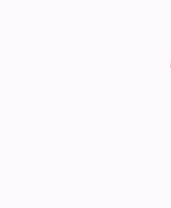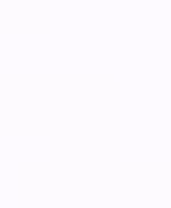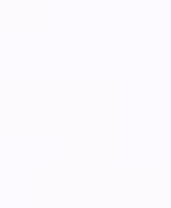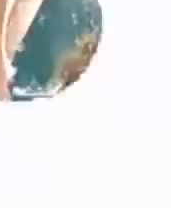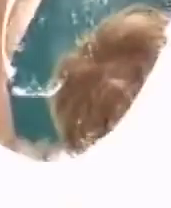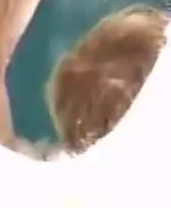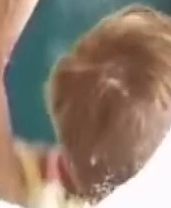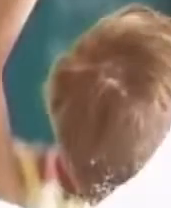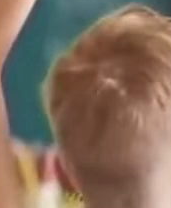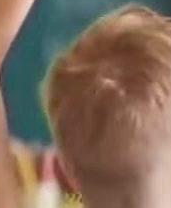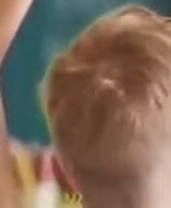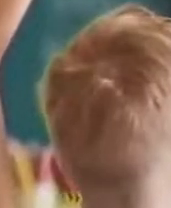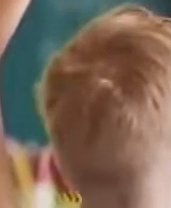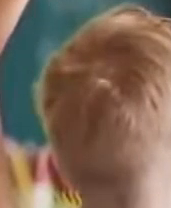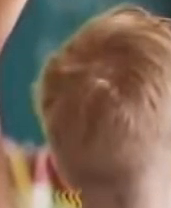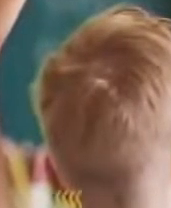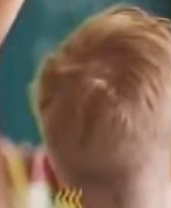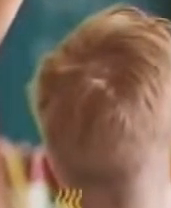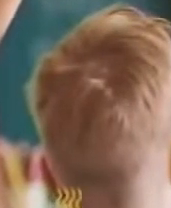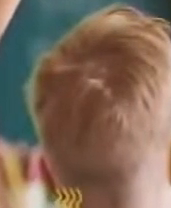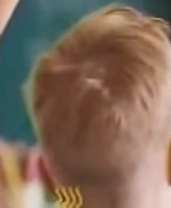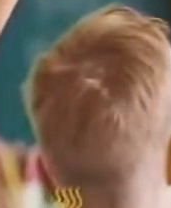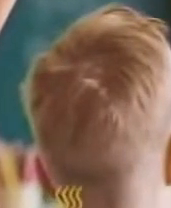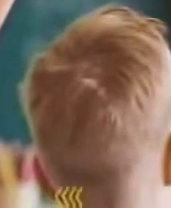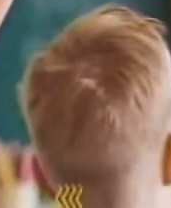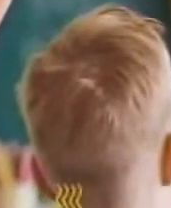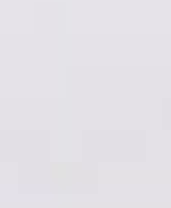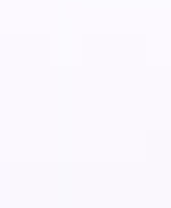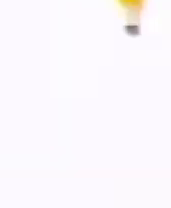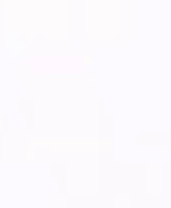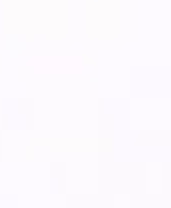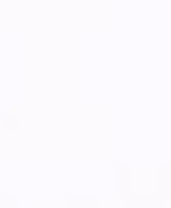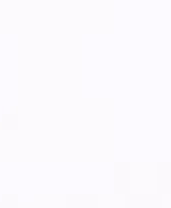A continuación, comunicación y lenguaje, tercero primaria.